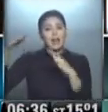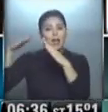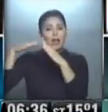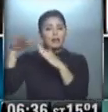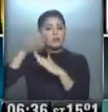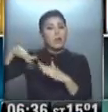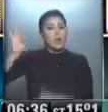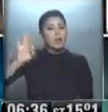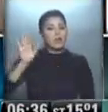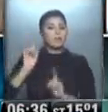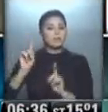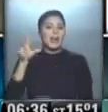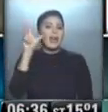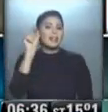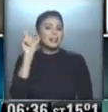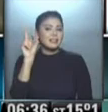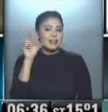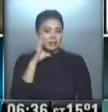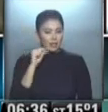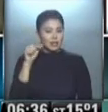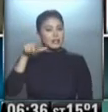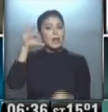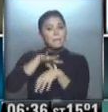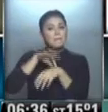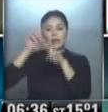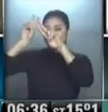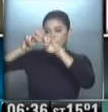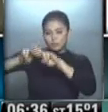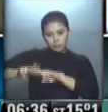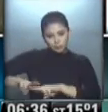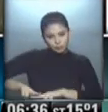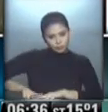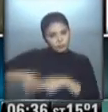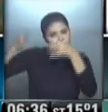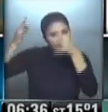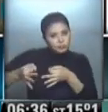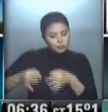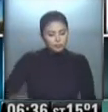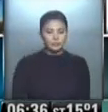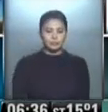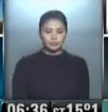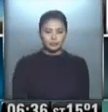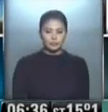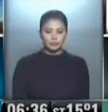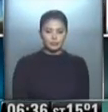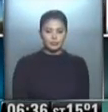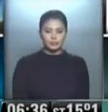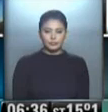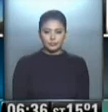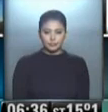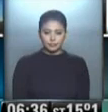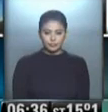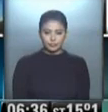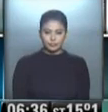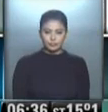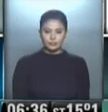estricto reposo por 30 días, durante los cuales los médicos le realizarán controles clínico-cardiológicos.